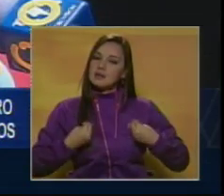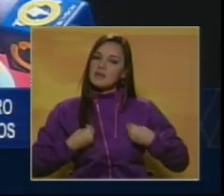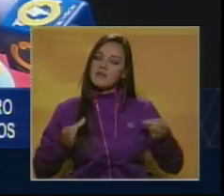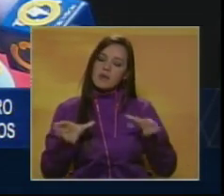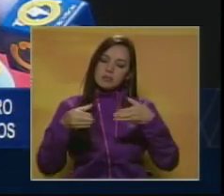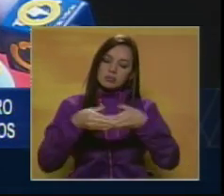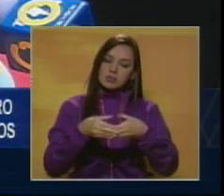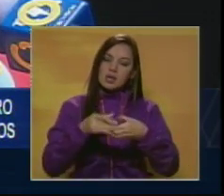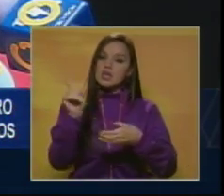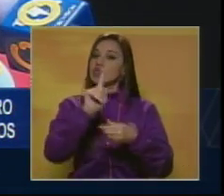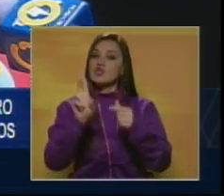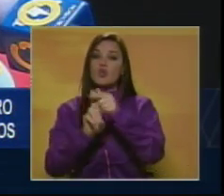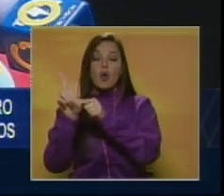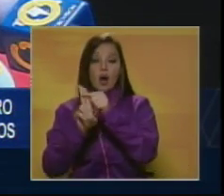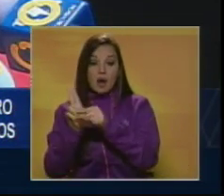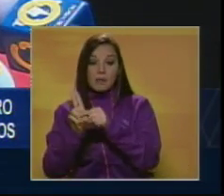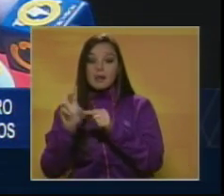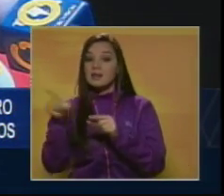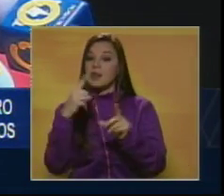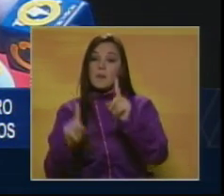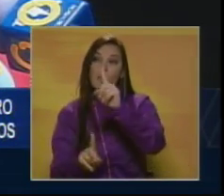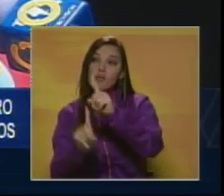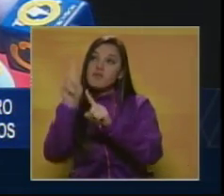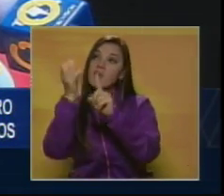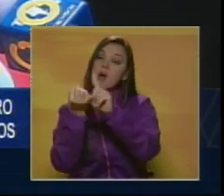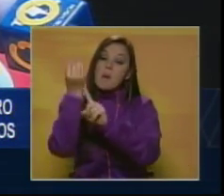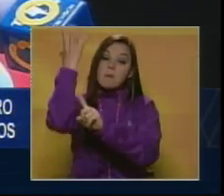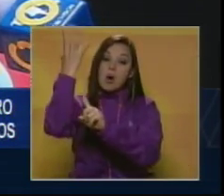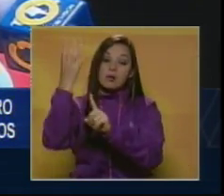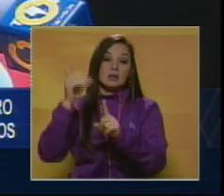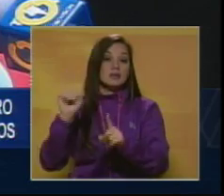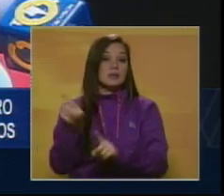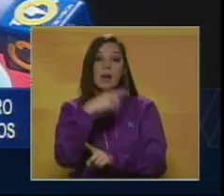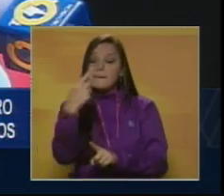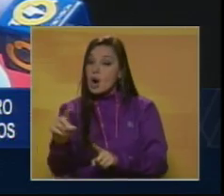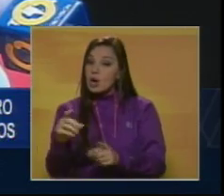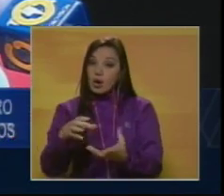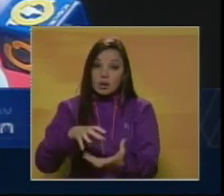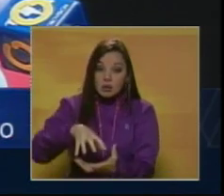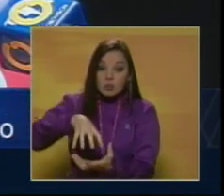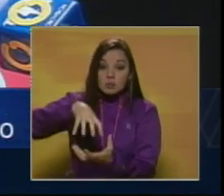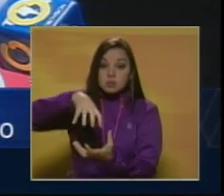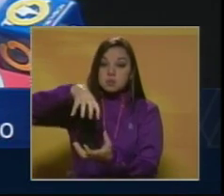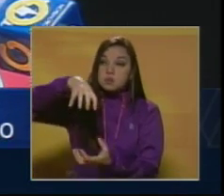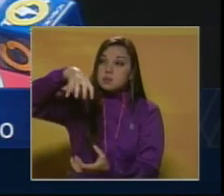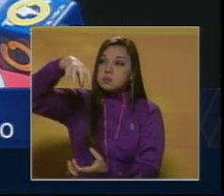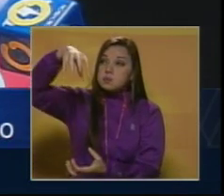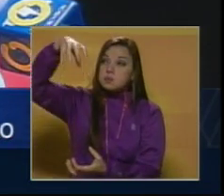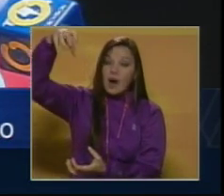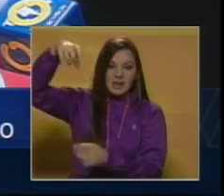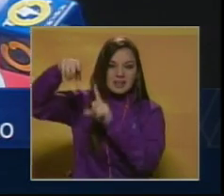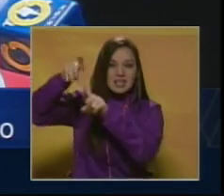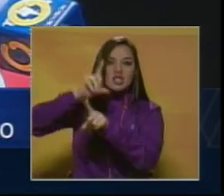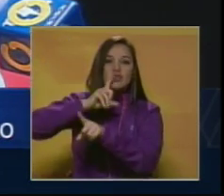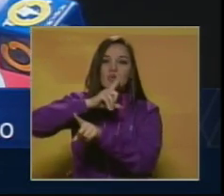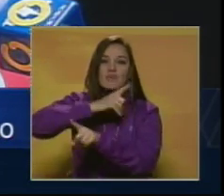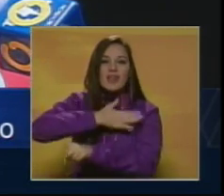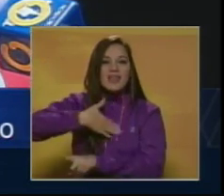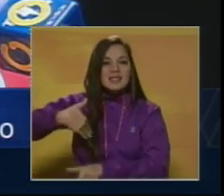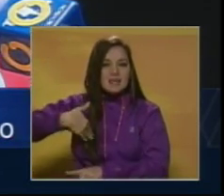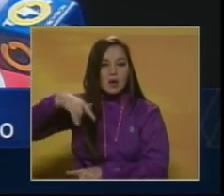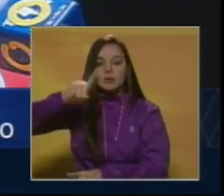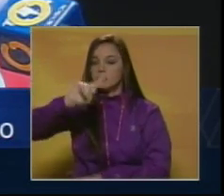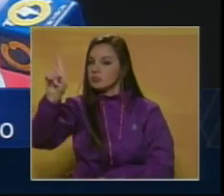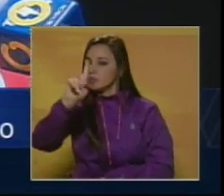de llevar juegos pirotécnicos, incluyendo los llamados globos del deseo. Es un evento para pasarla bien, para pasarla en familia,